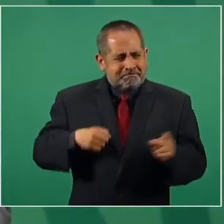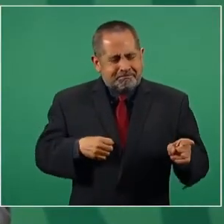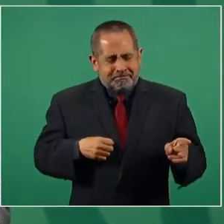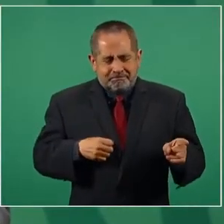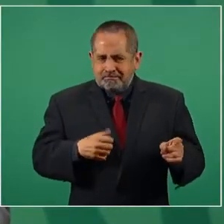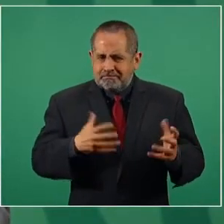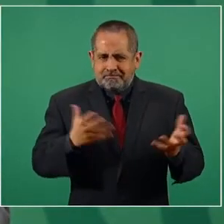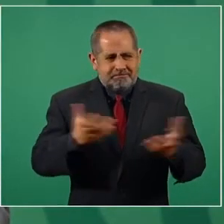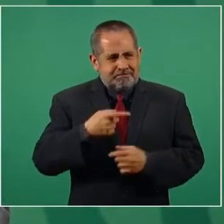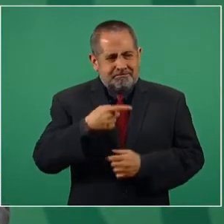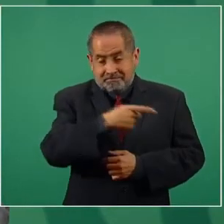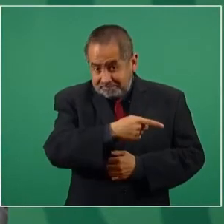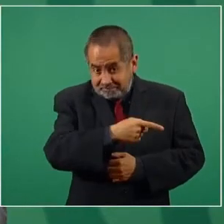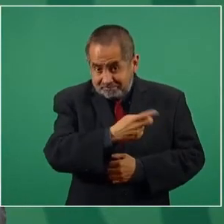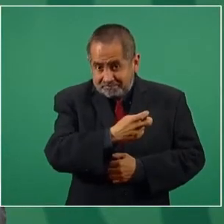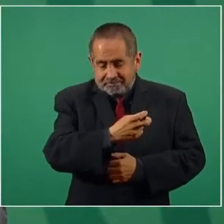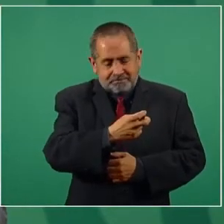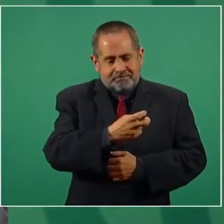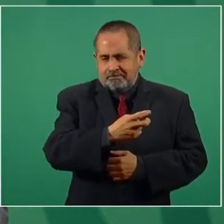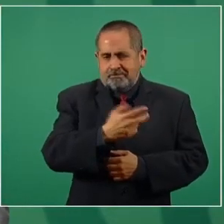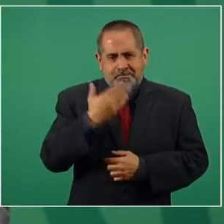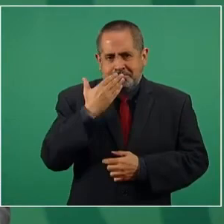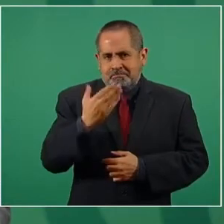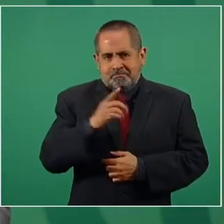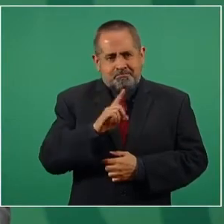actúan de manera indebida.